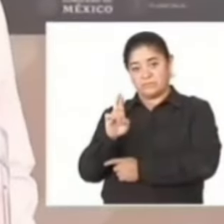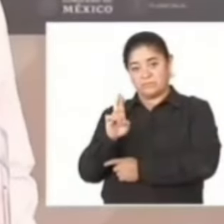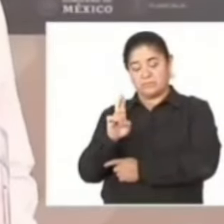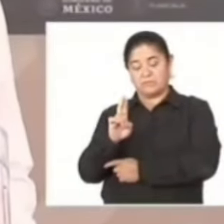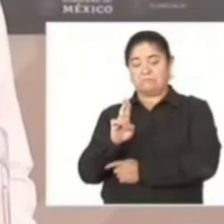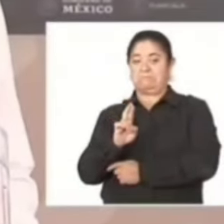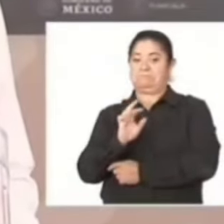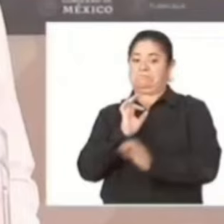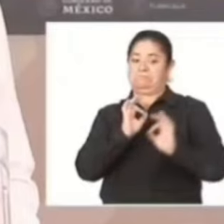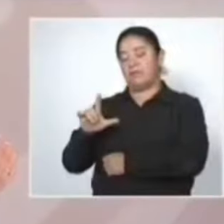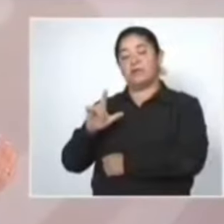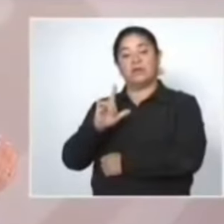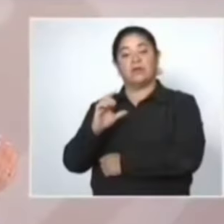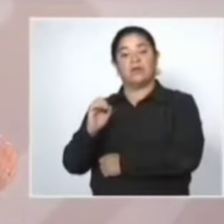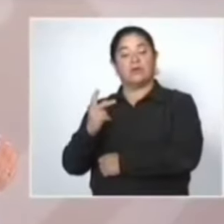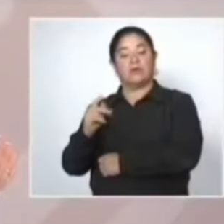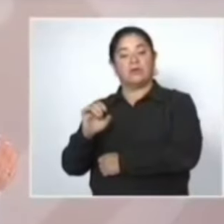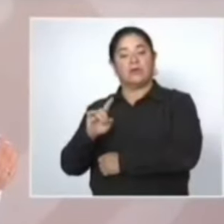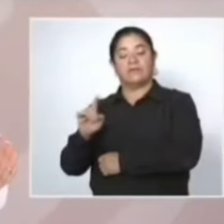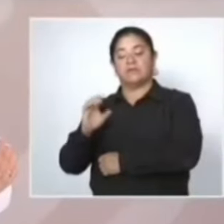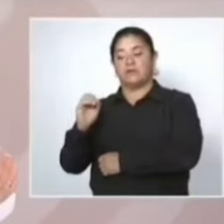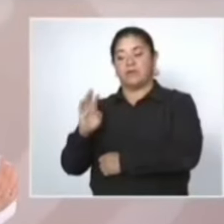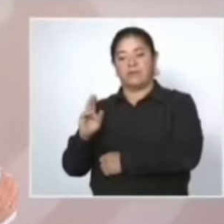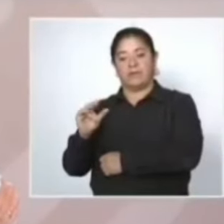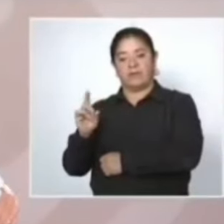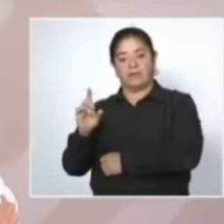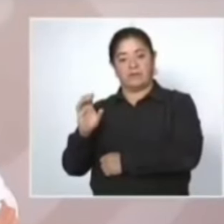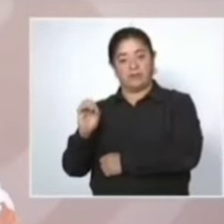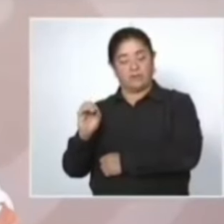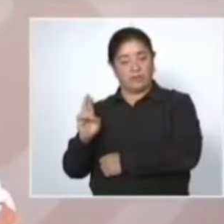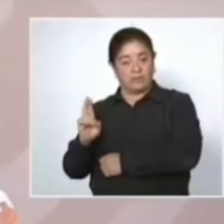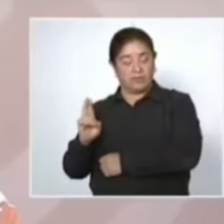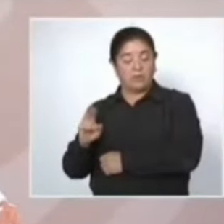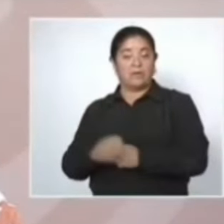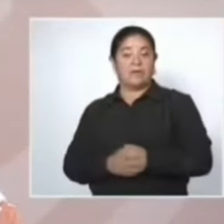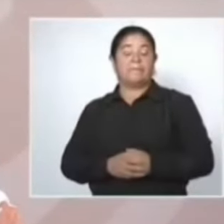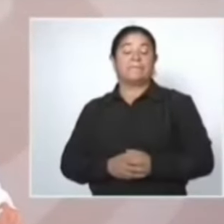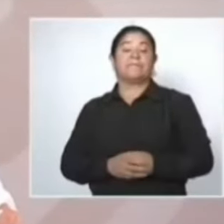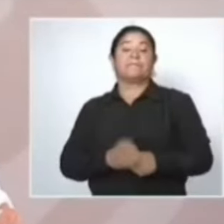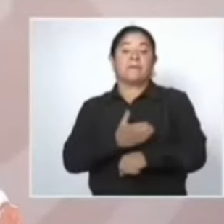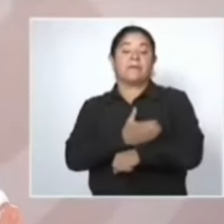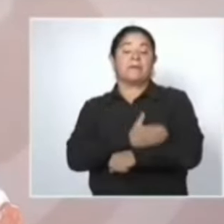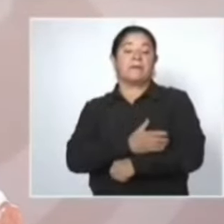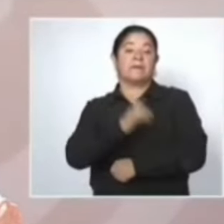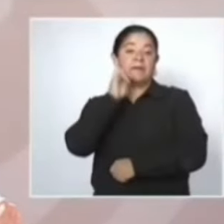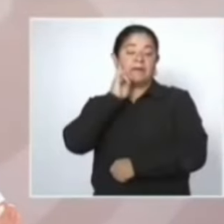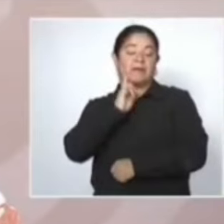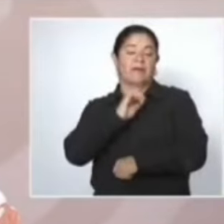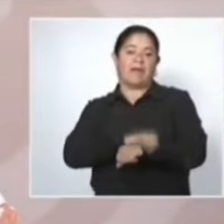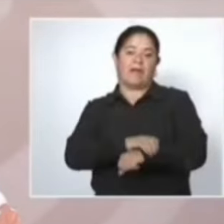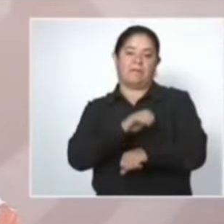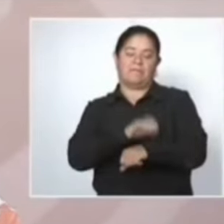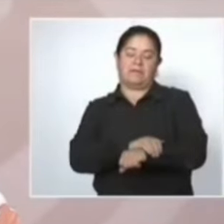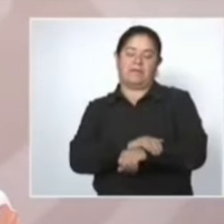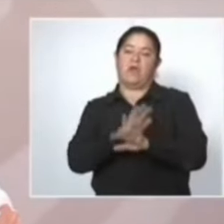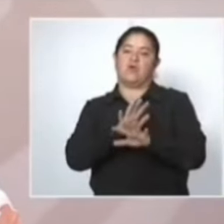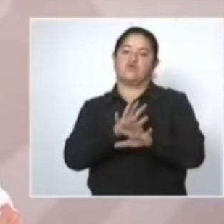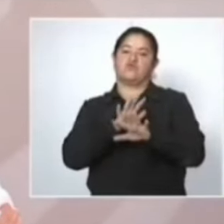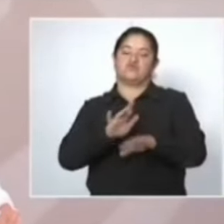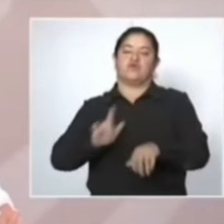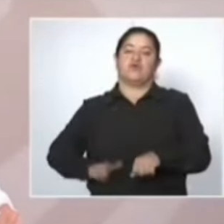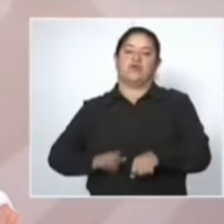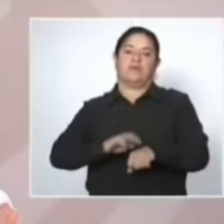dirigentes de Tlaxcala. A mi compañera, amiga, gran gobernadora